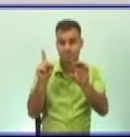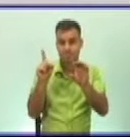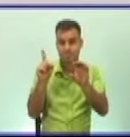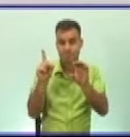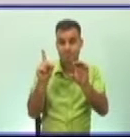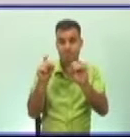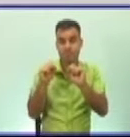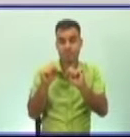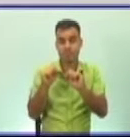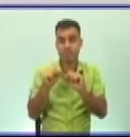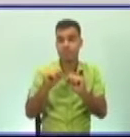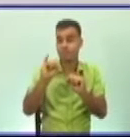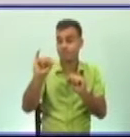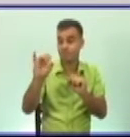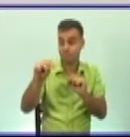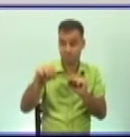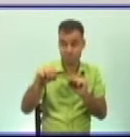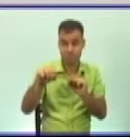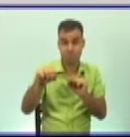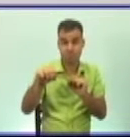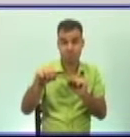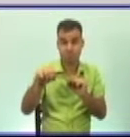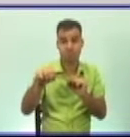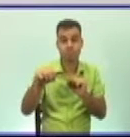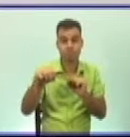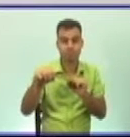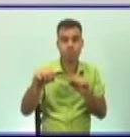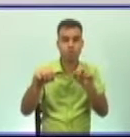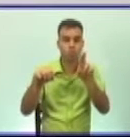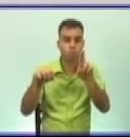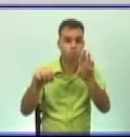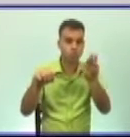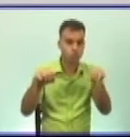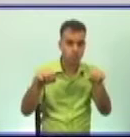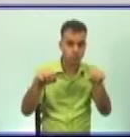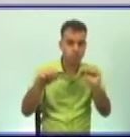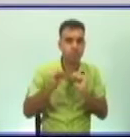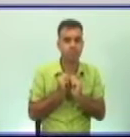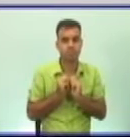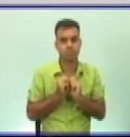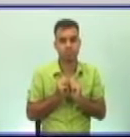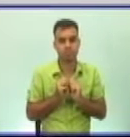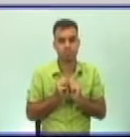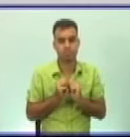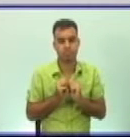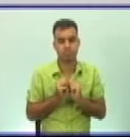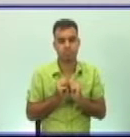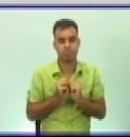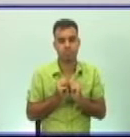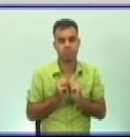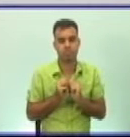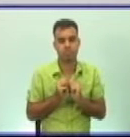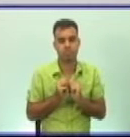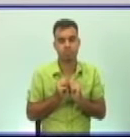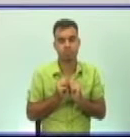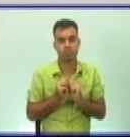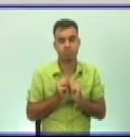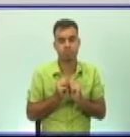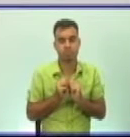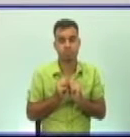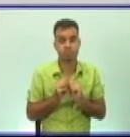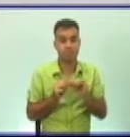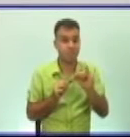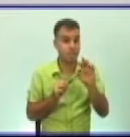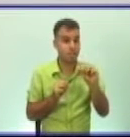corriente es función directa del valor de la tensión para un valor de impedancia constante,